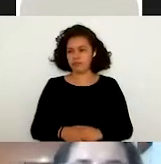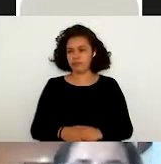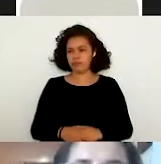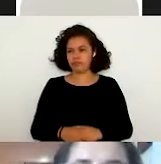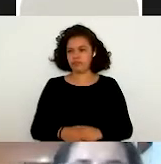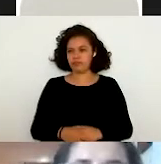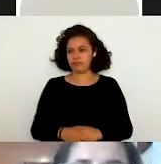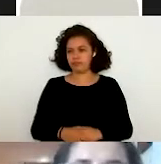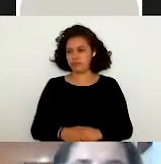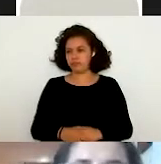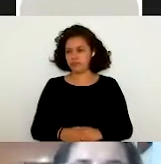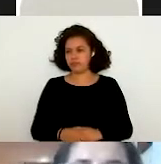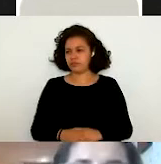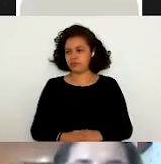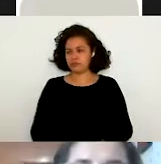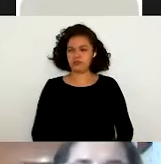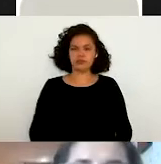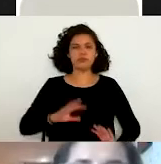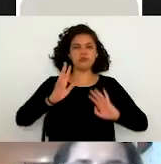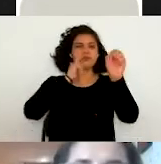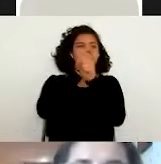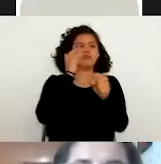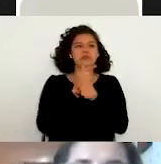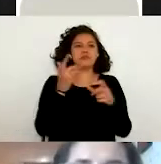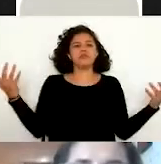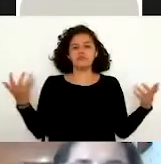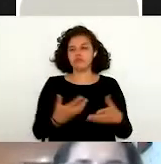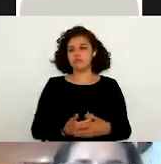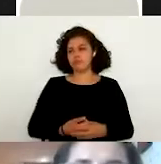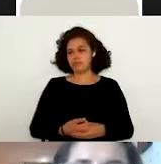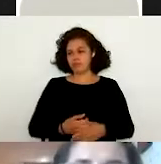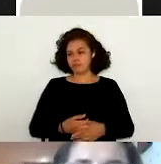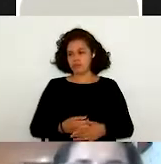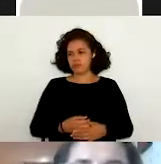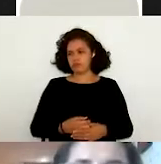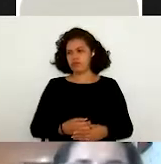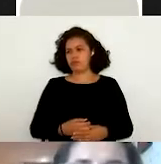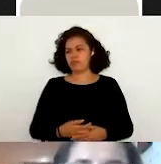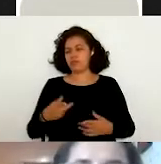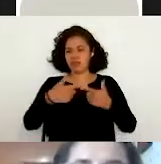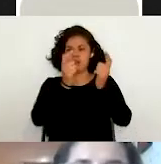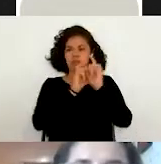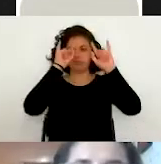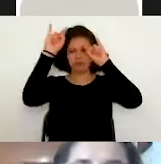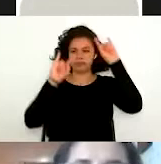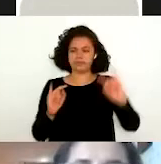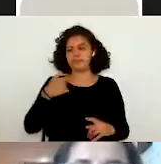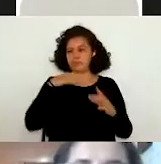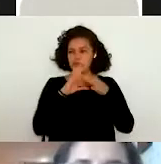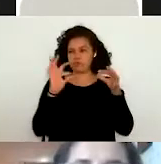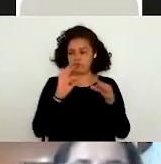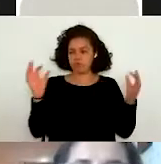que compone un diagnóstico, ¿no? Estos rubros, lo que yo voy a describir, y